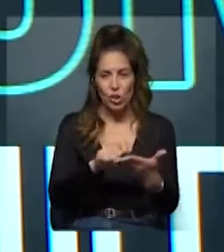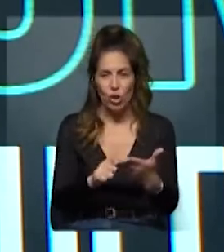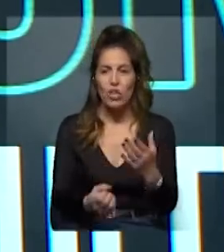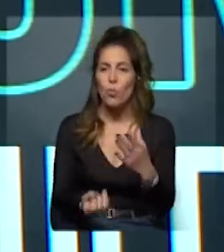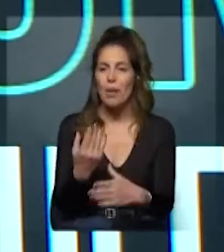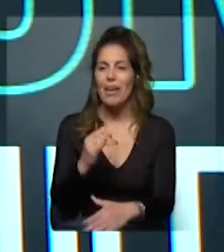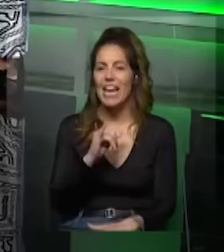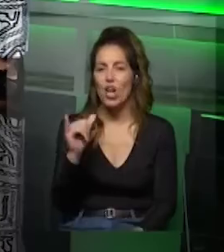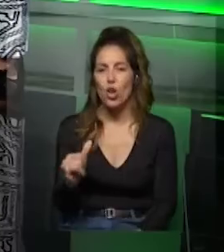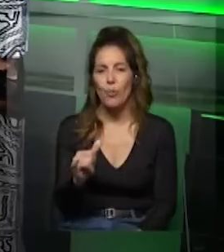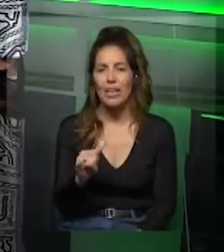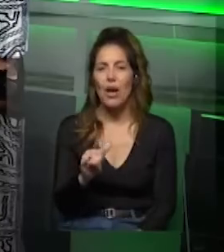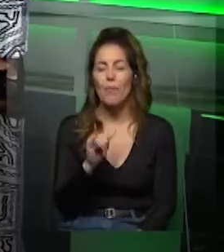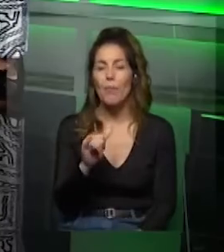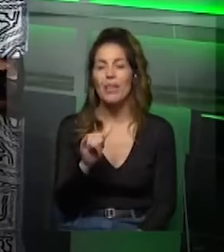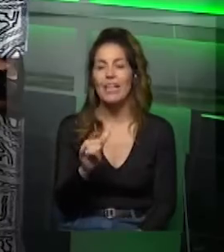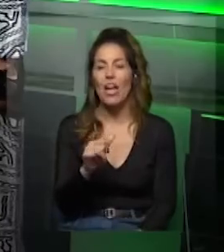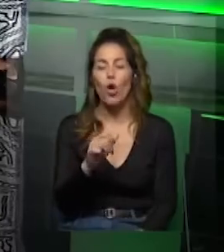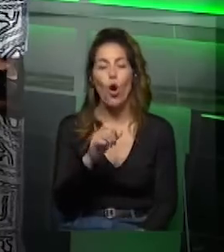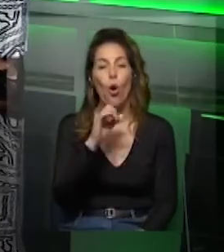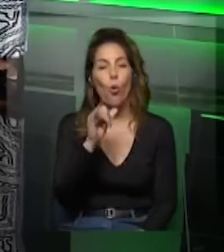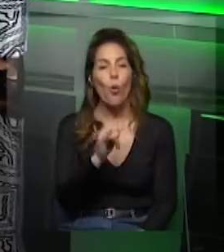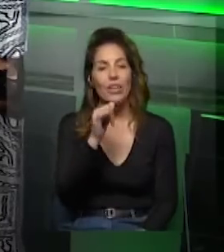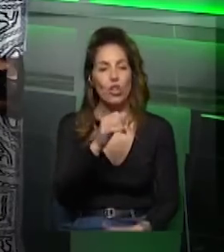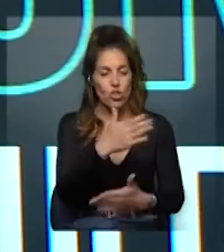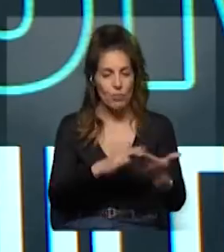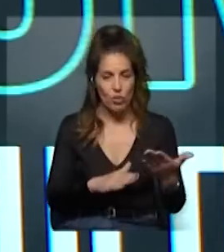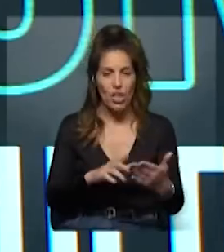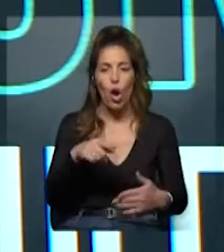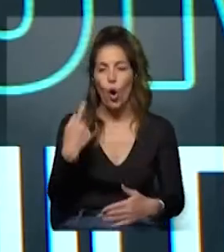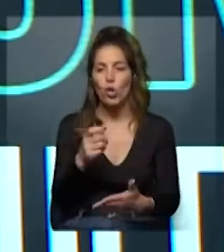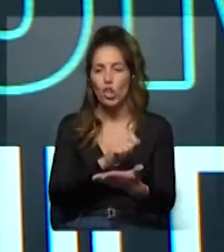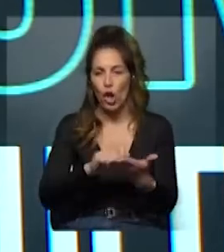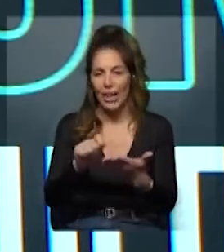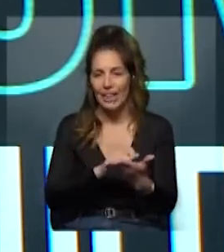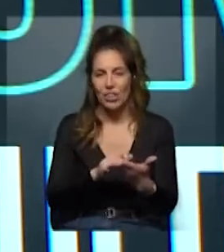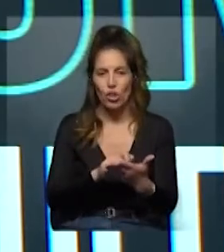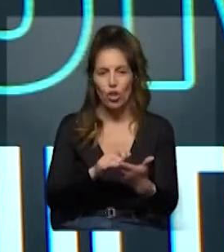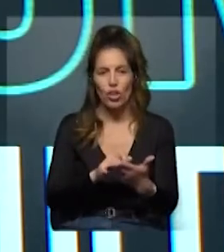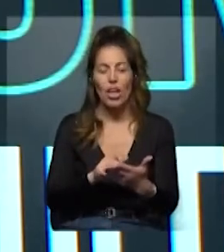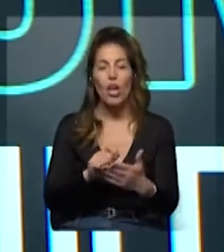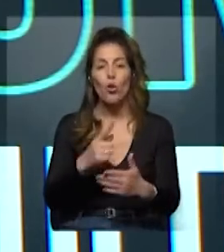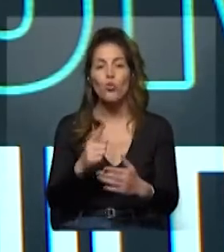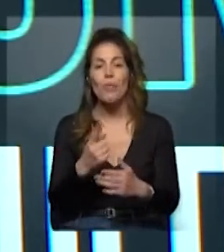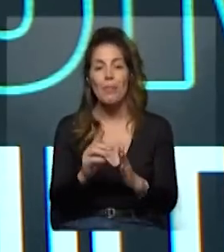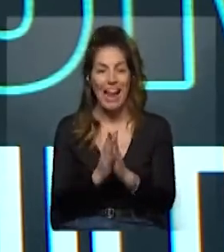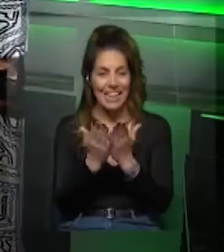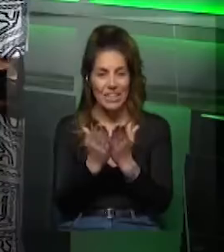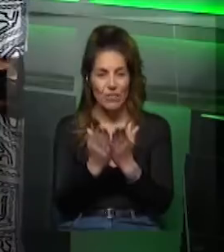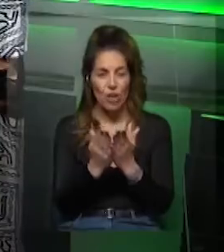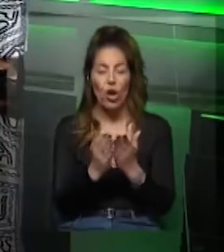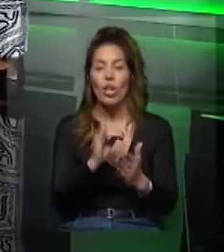había publicado cuentos y poesía hay un escritor que trae nuevamente personaje de su novela anterior y hay una escritora con su primer libro que es de cuentos esos